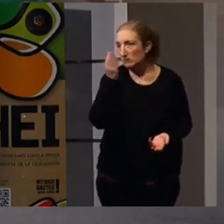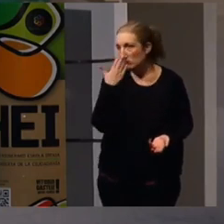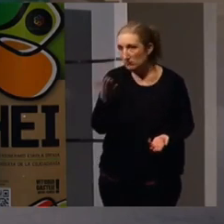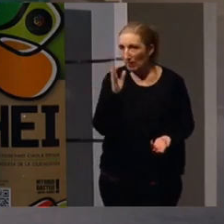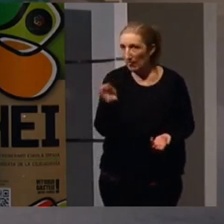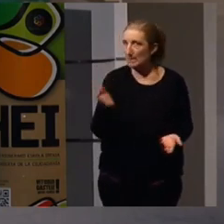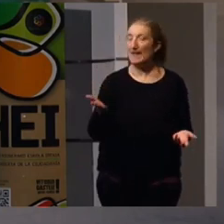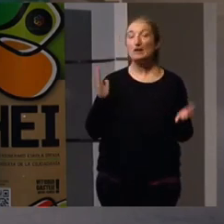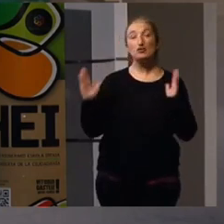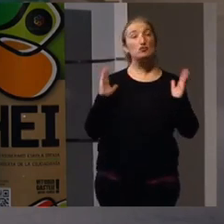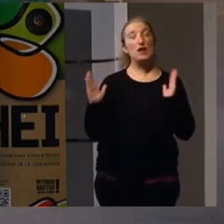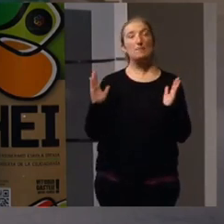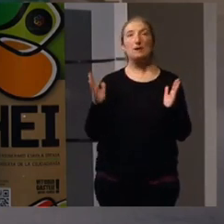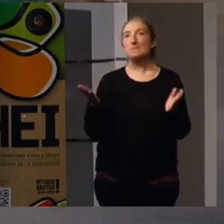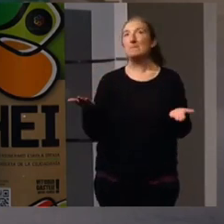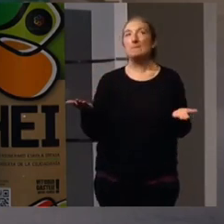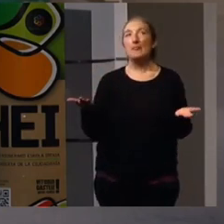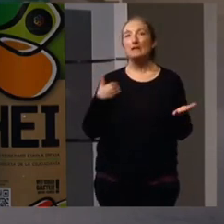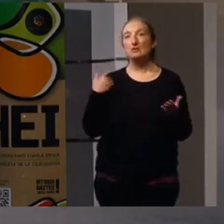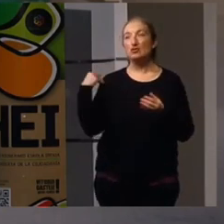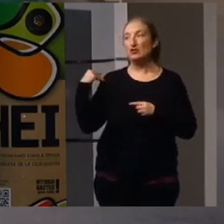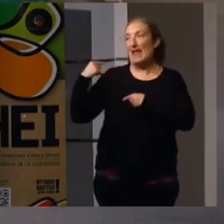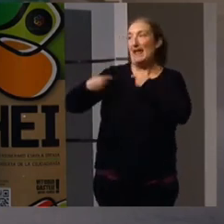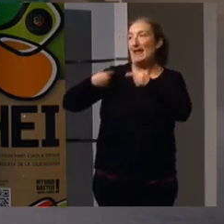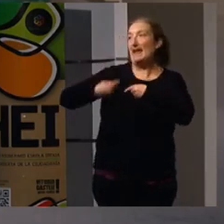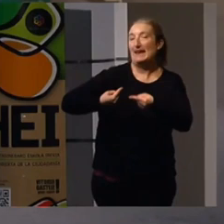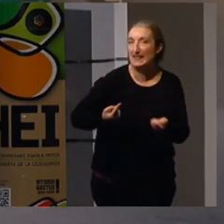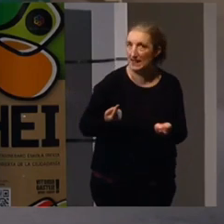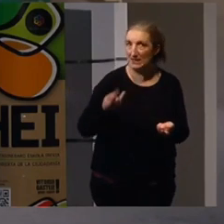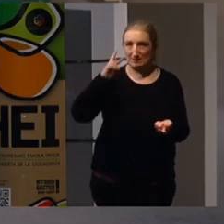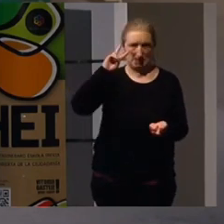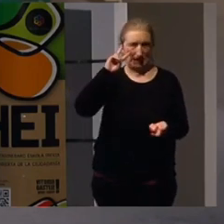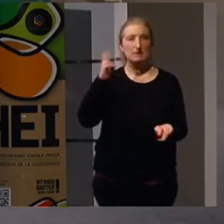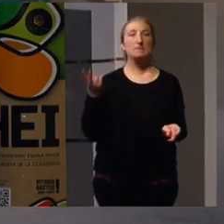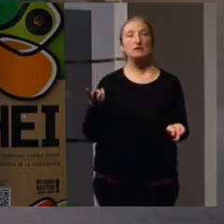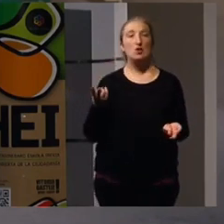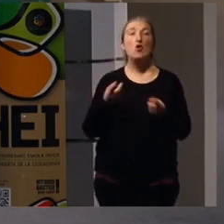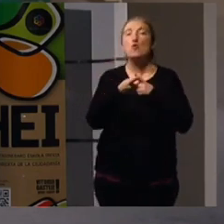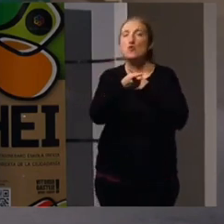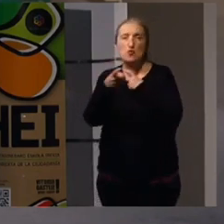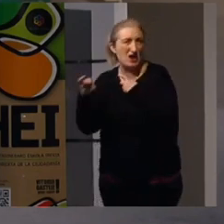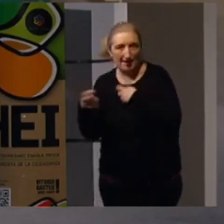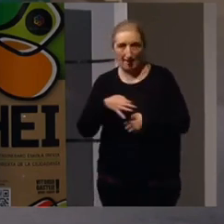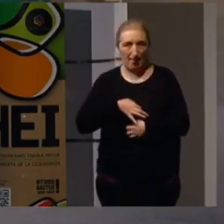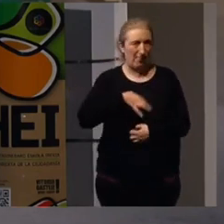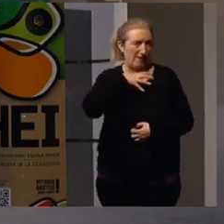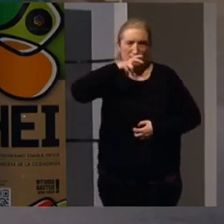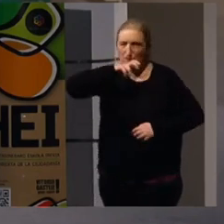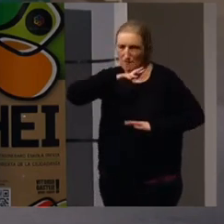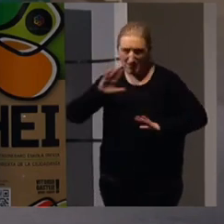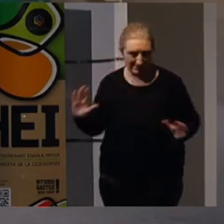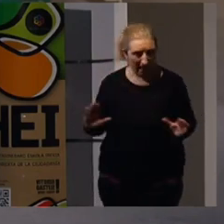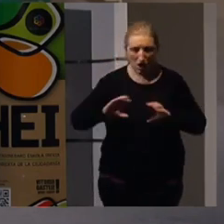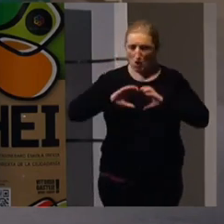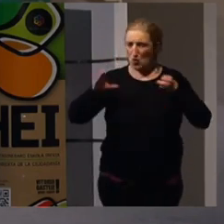que venimos de una generación, o sea, no, somos herederos de una generación que experimentó una guerra civil espantosa y se comió un